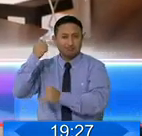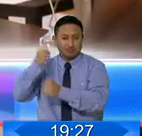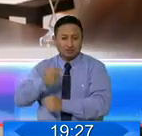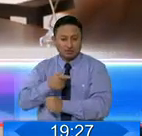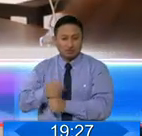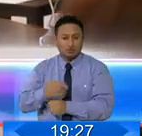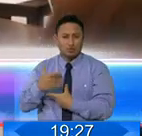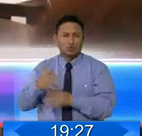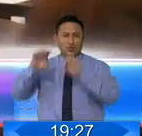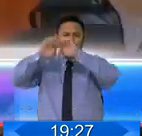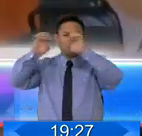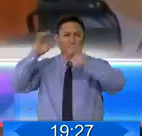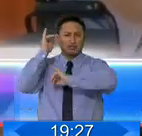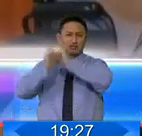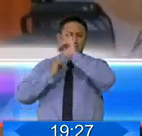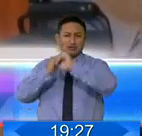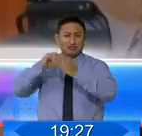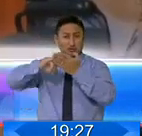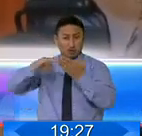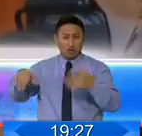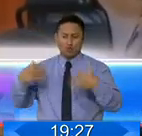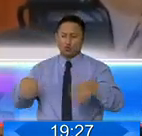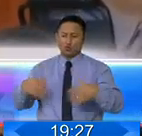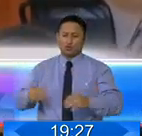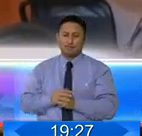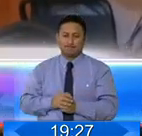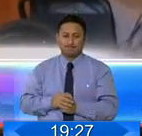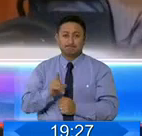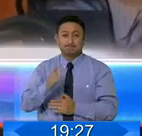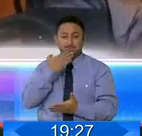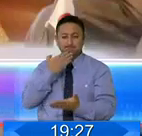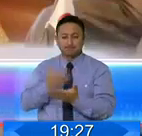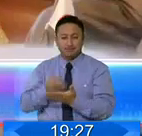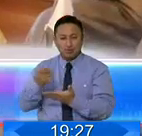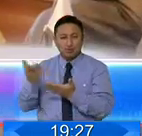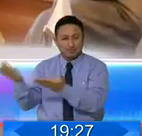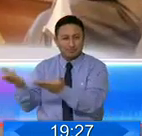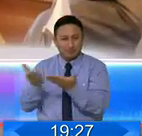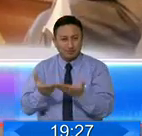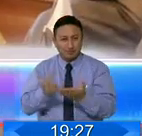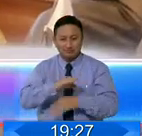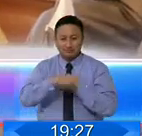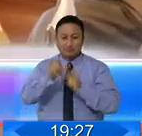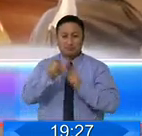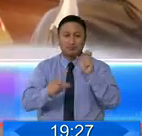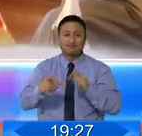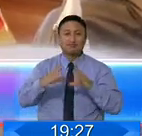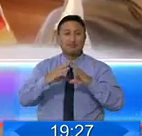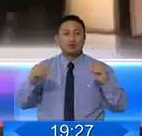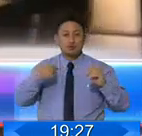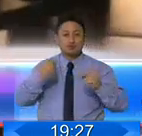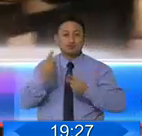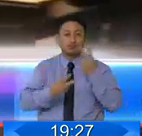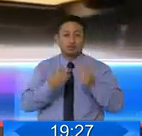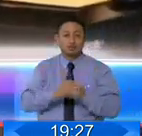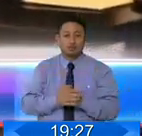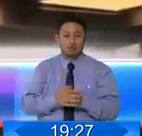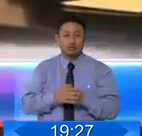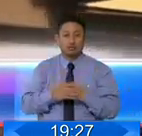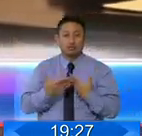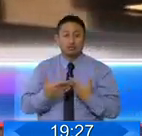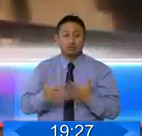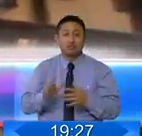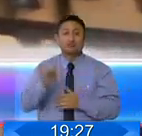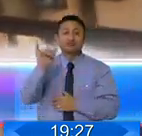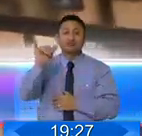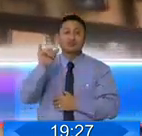importantes multinacionales de tecnología. Moreno agradeció la hospitalidad del pueblo japonés durante su visita, que concluirá